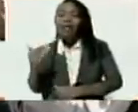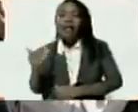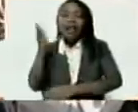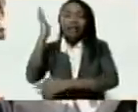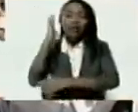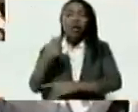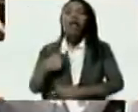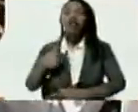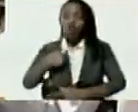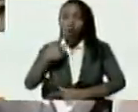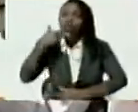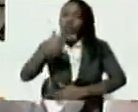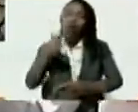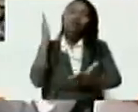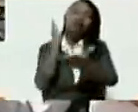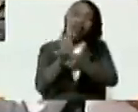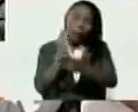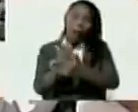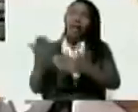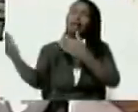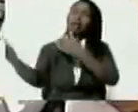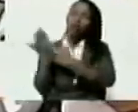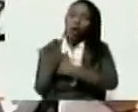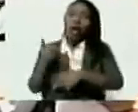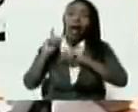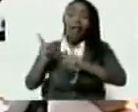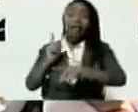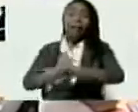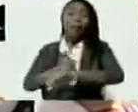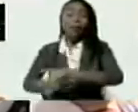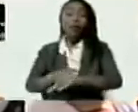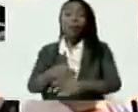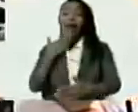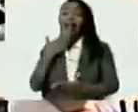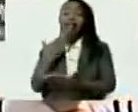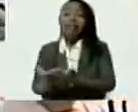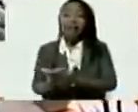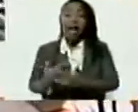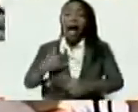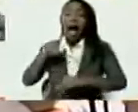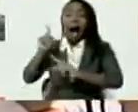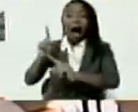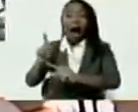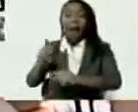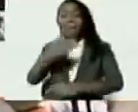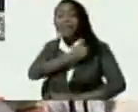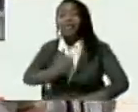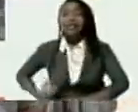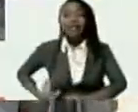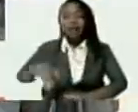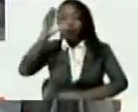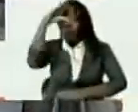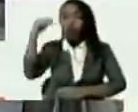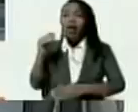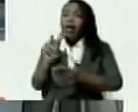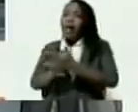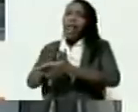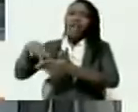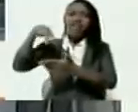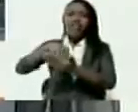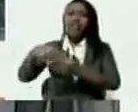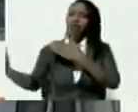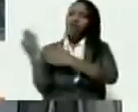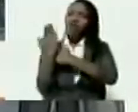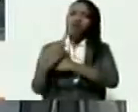siempre. Este sería un momento para exigir al presidente Donald Trump que levante las sanciones criminales